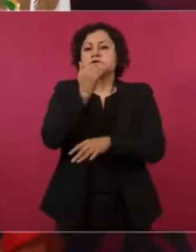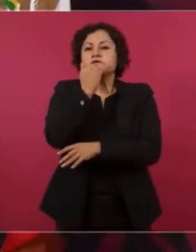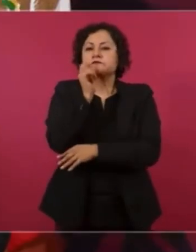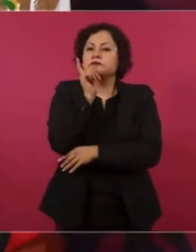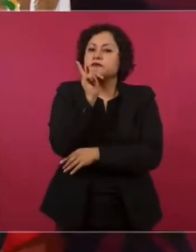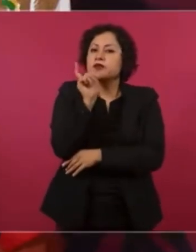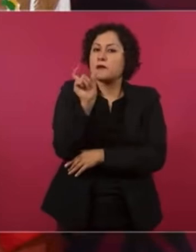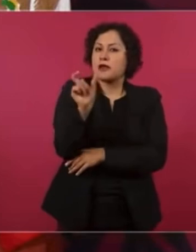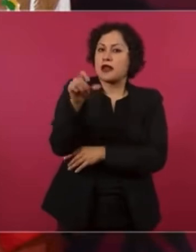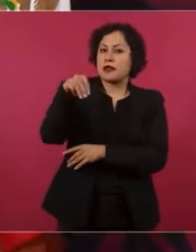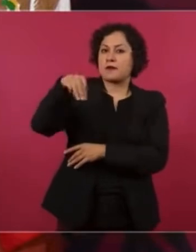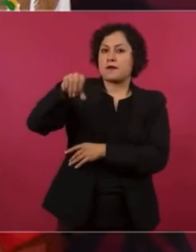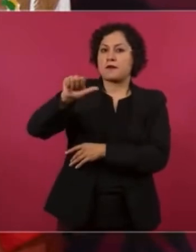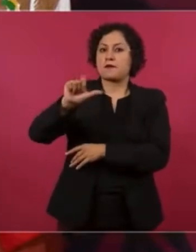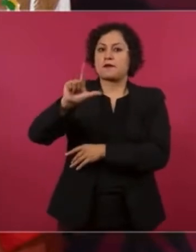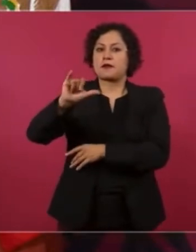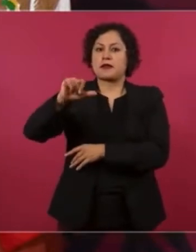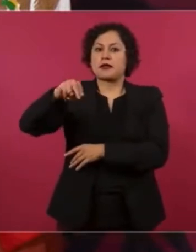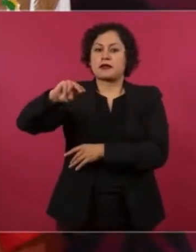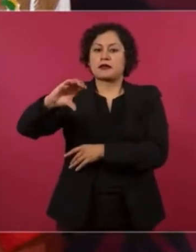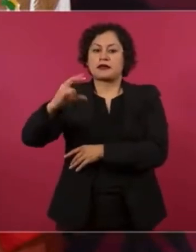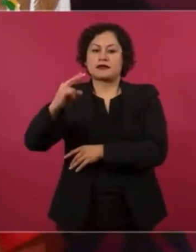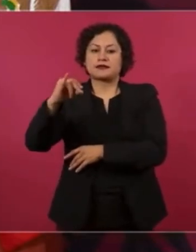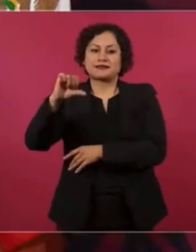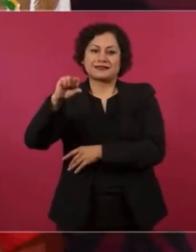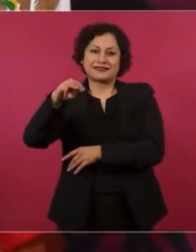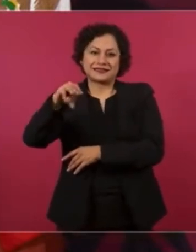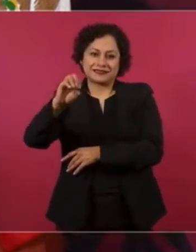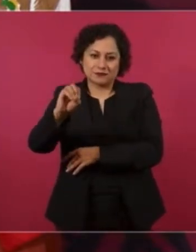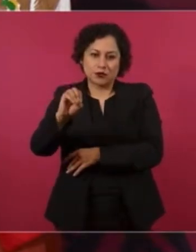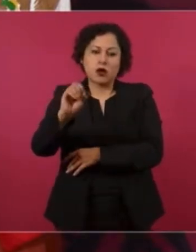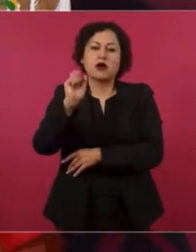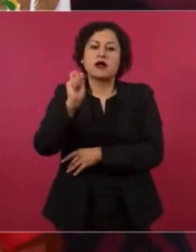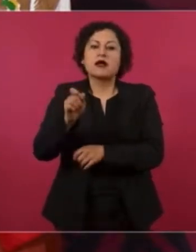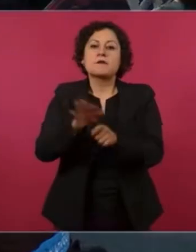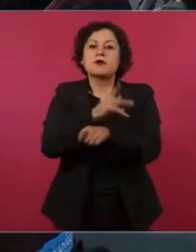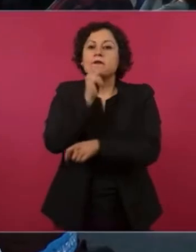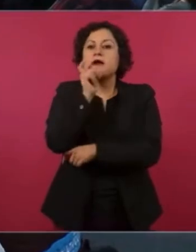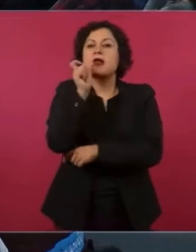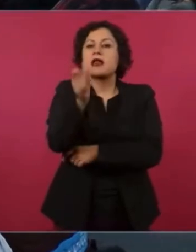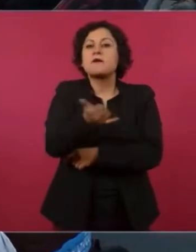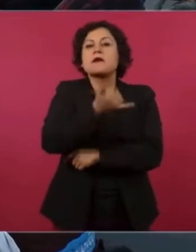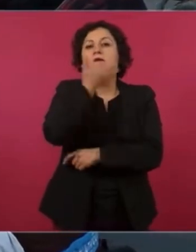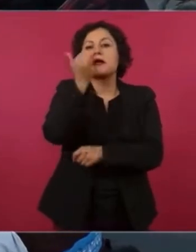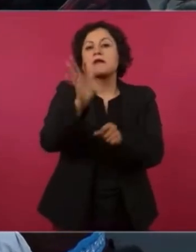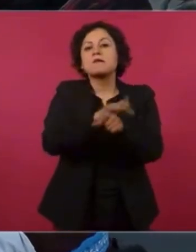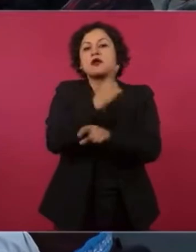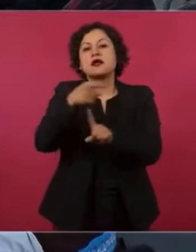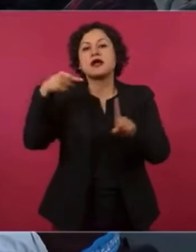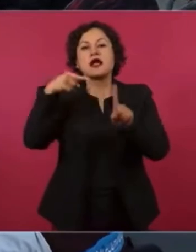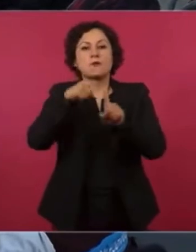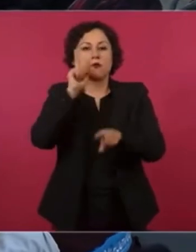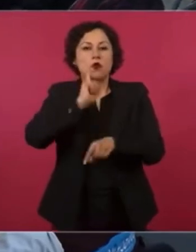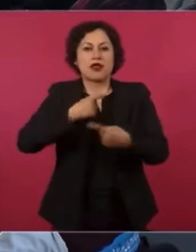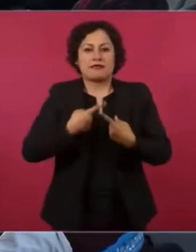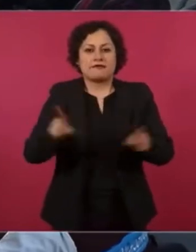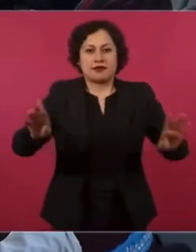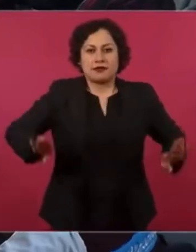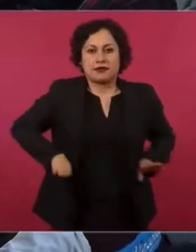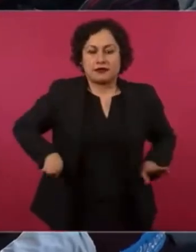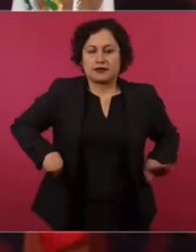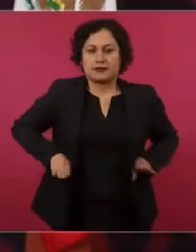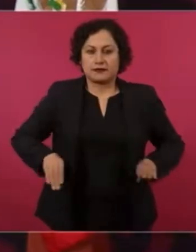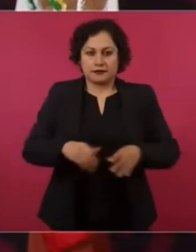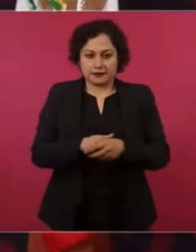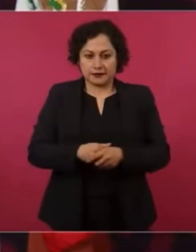Confirmado. Pablo Gómez, el director general de la inteligencia financiera, pues ha demostrado, ha denunciado